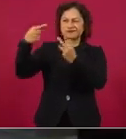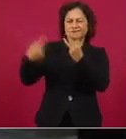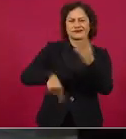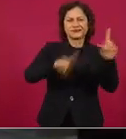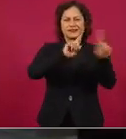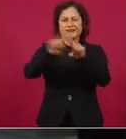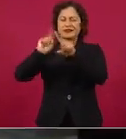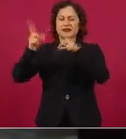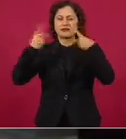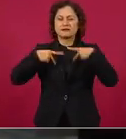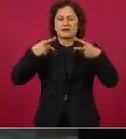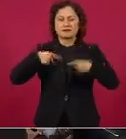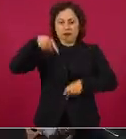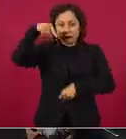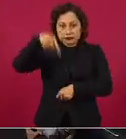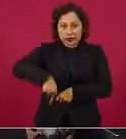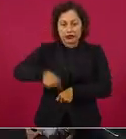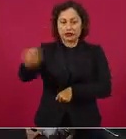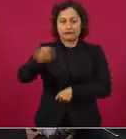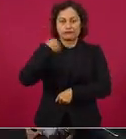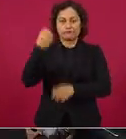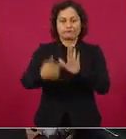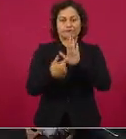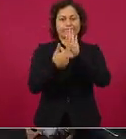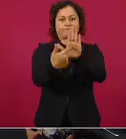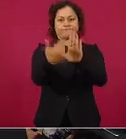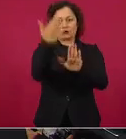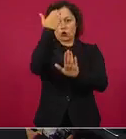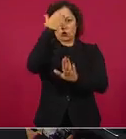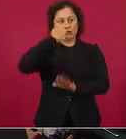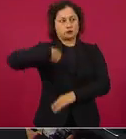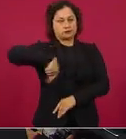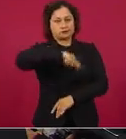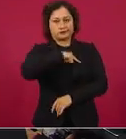importante. Muchas gracias. Muy bien.